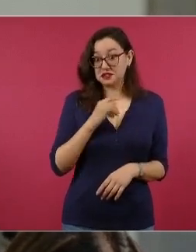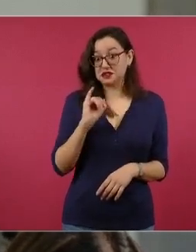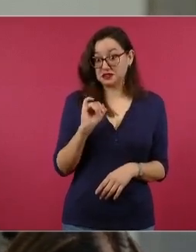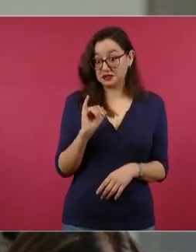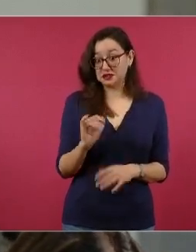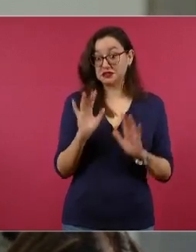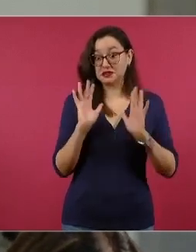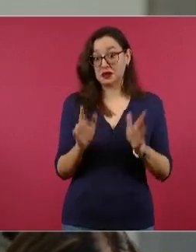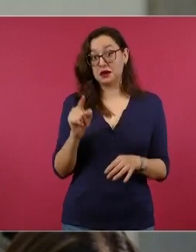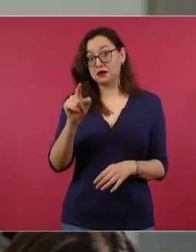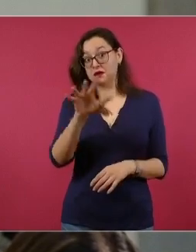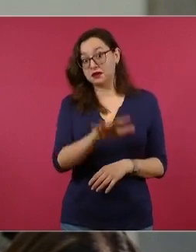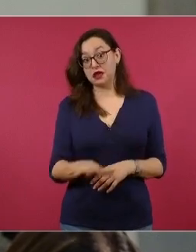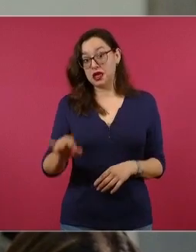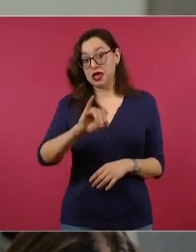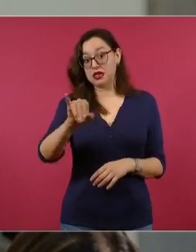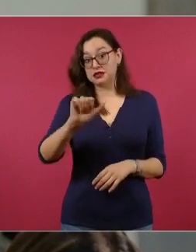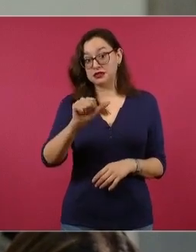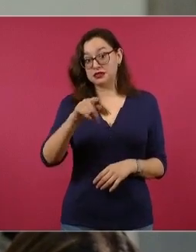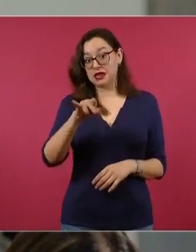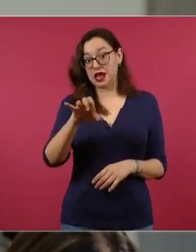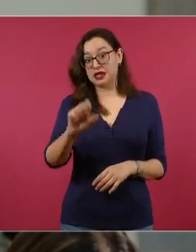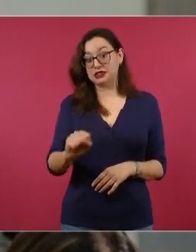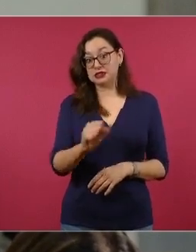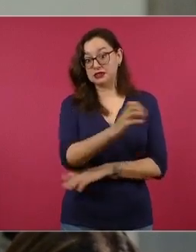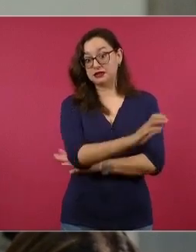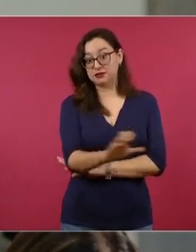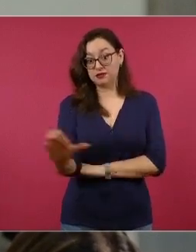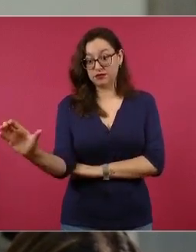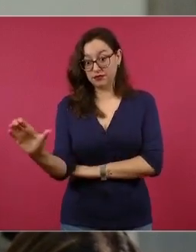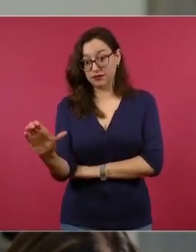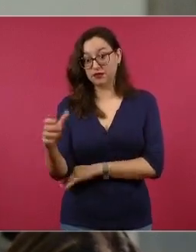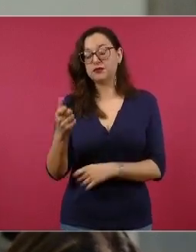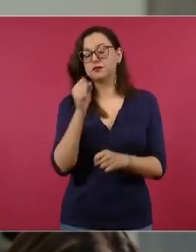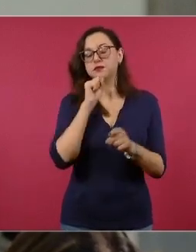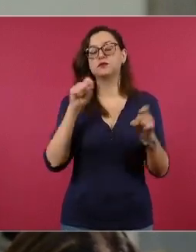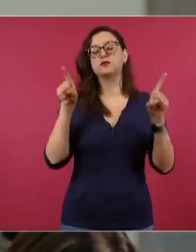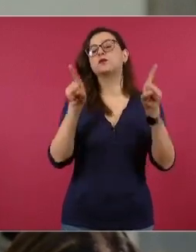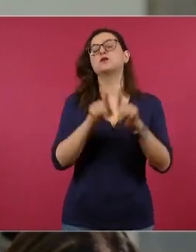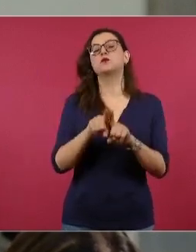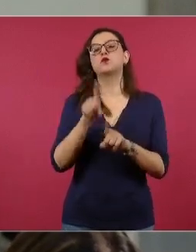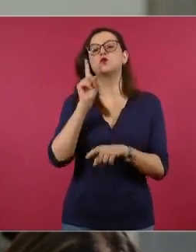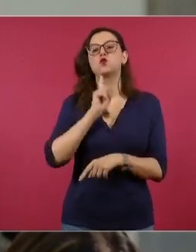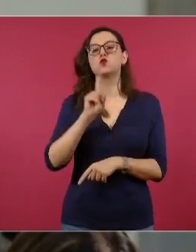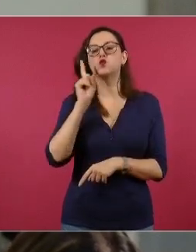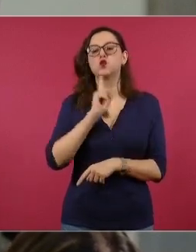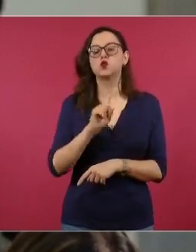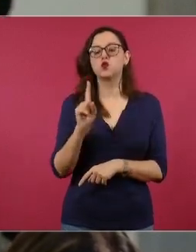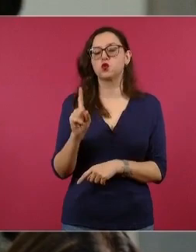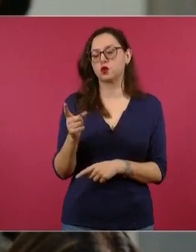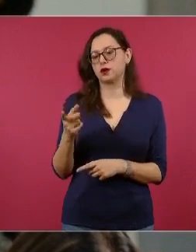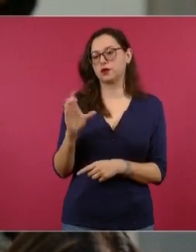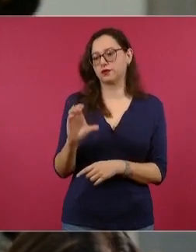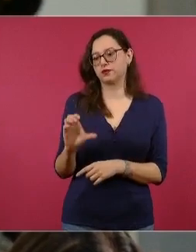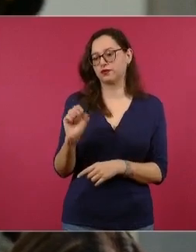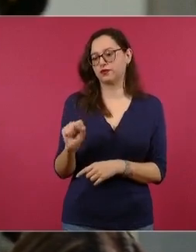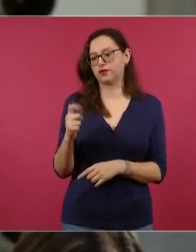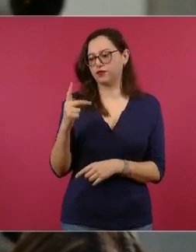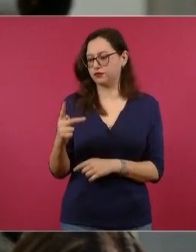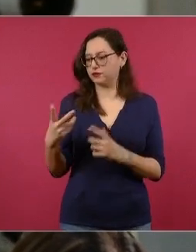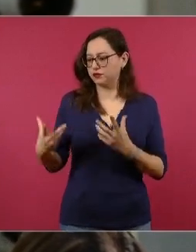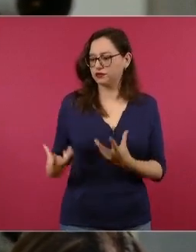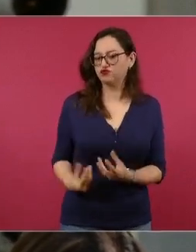riego de los Yaquis. Incluso pues por aquí le planteábamos a la doctora una invitación de que fuera esta primer gira que lo acompañara